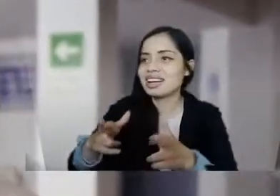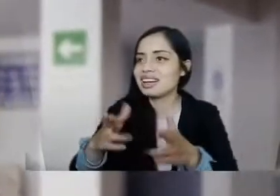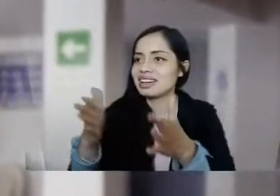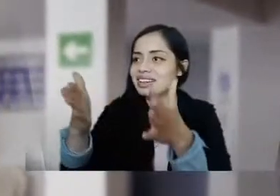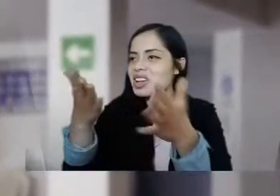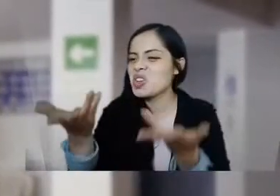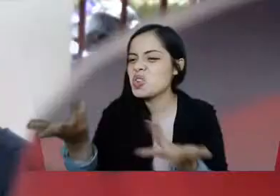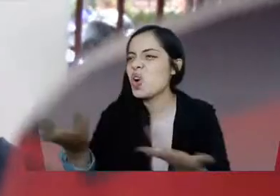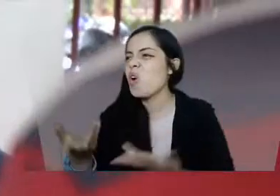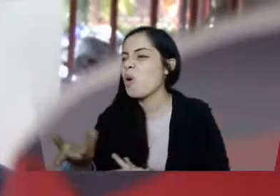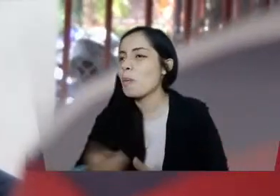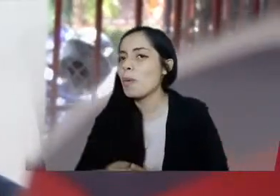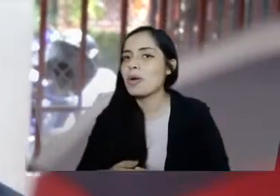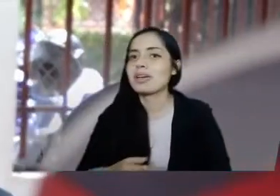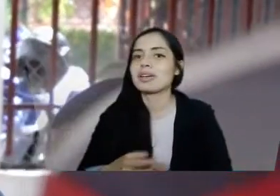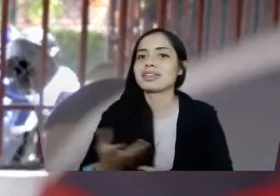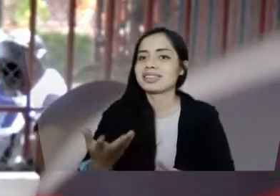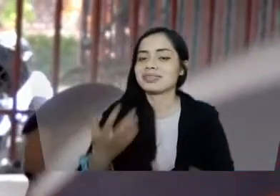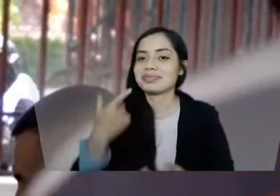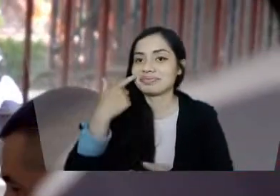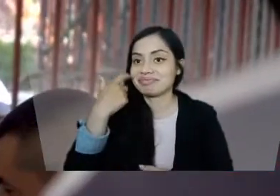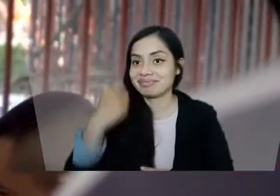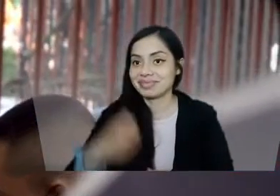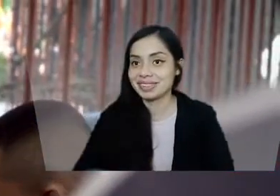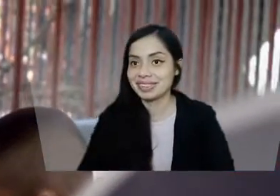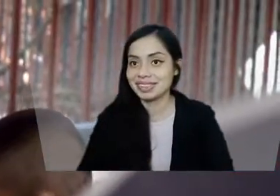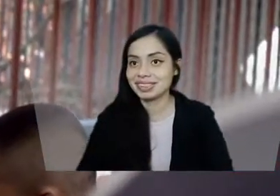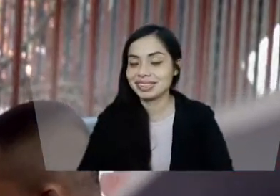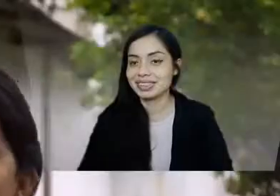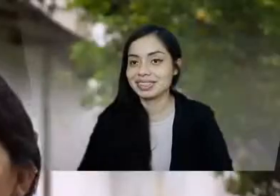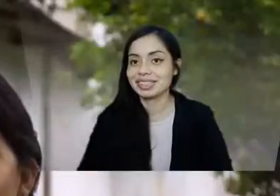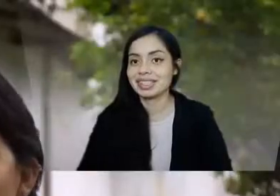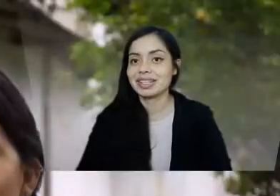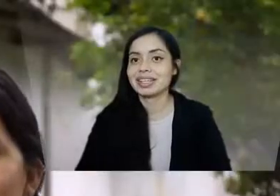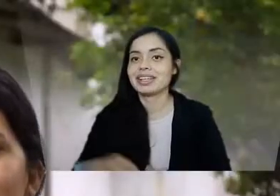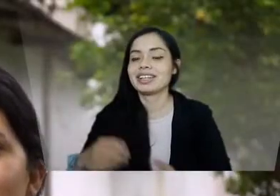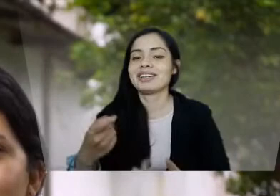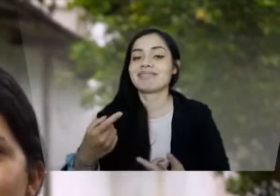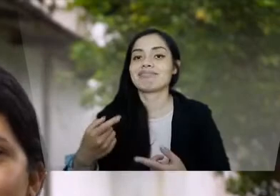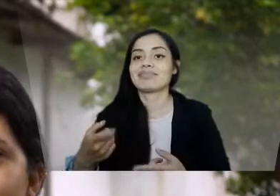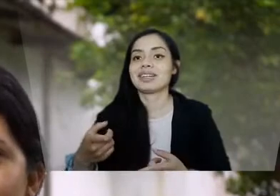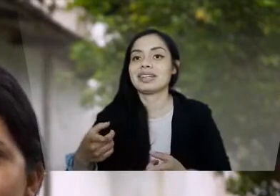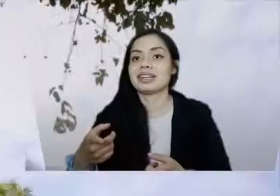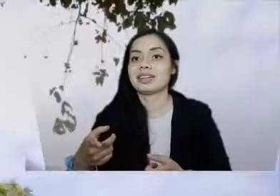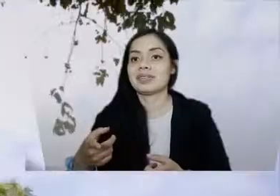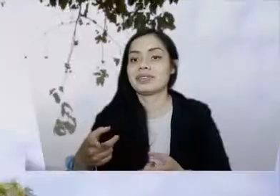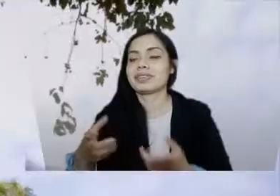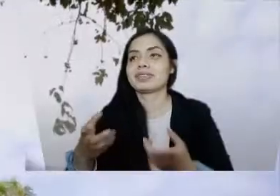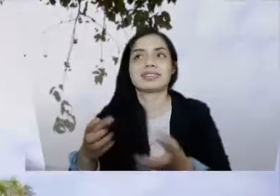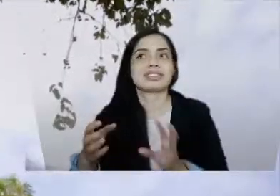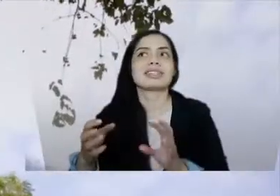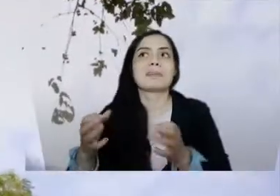que quedara y que empalmara lo que nosotros sabemos de las aves con algo tan rico y tan importante como es el Magdalena.